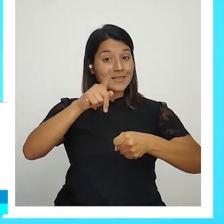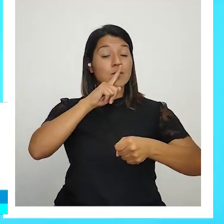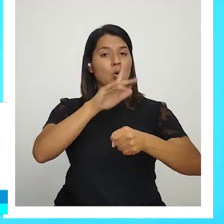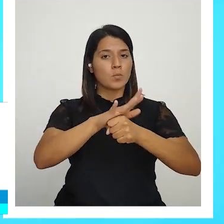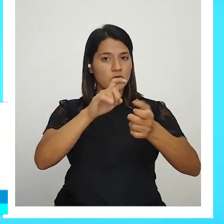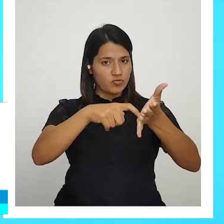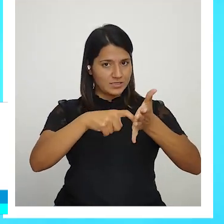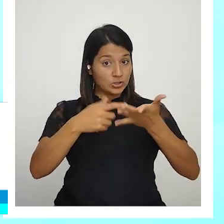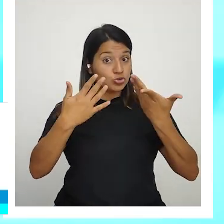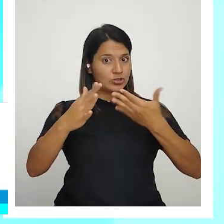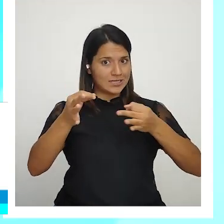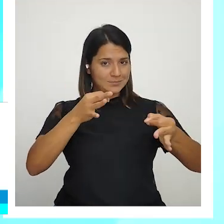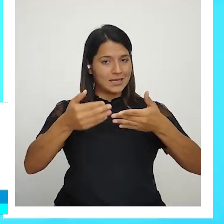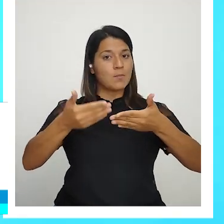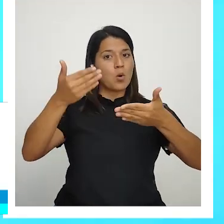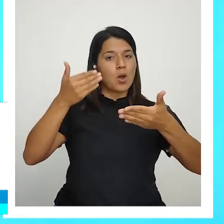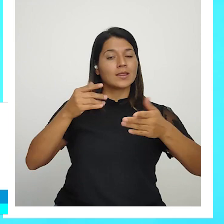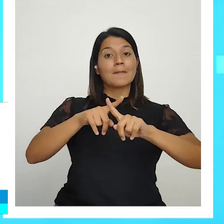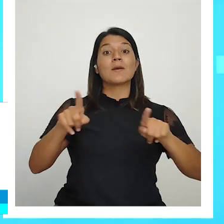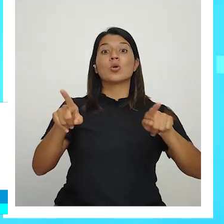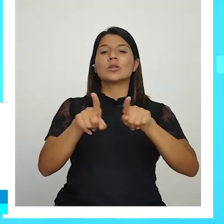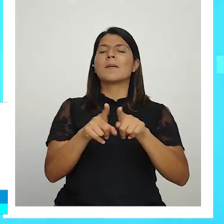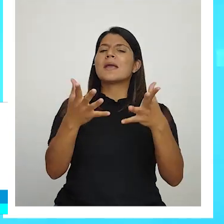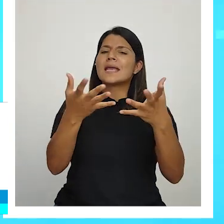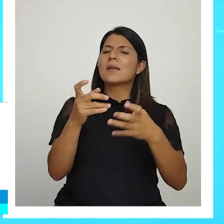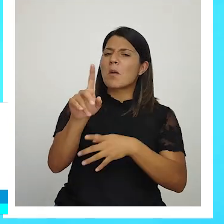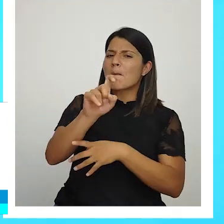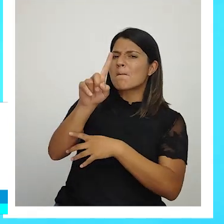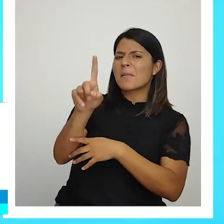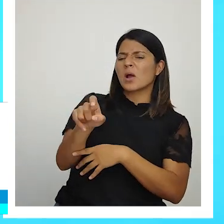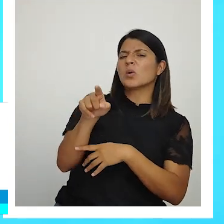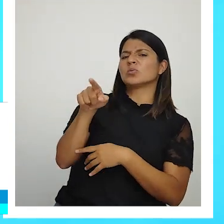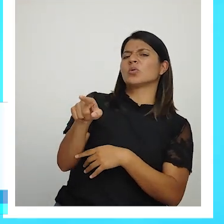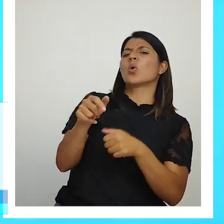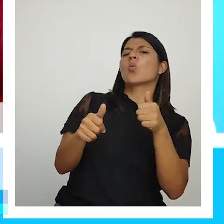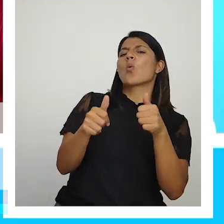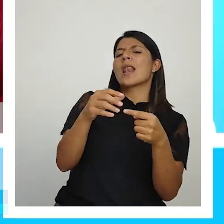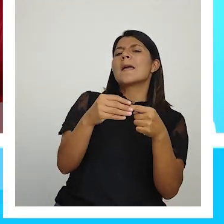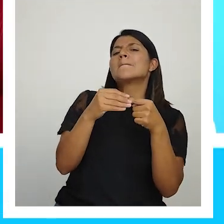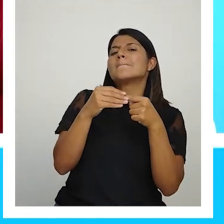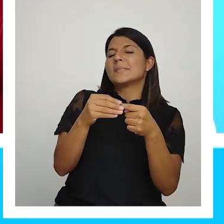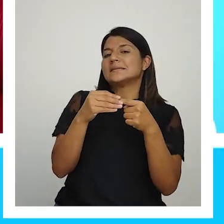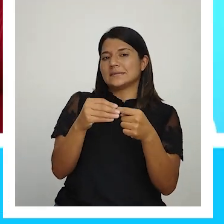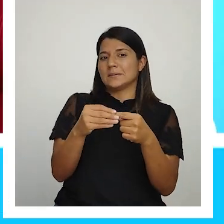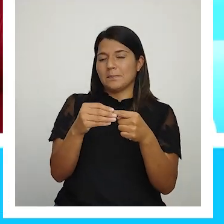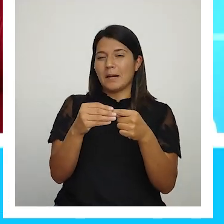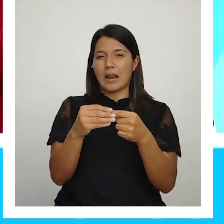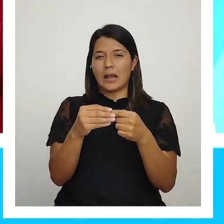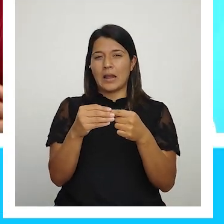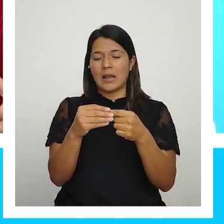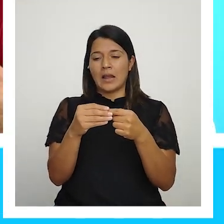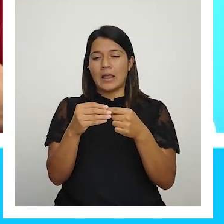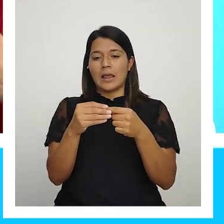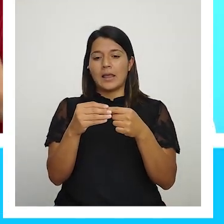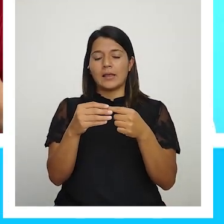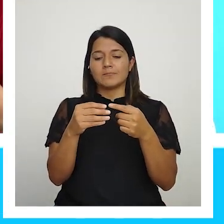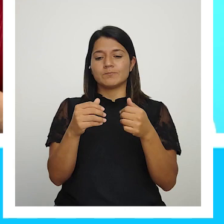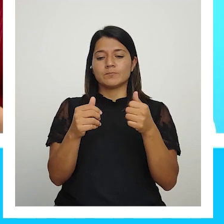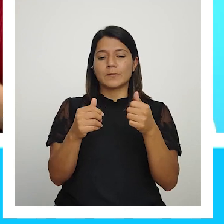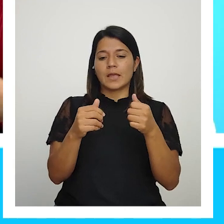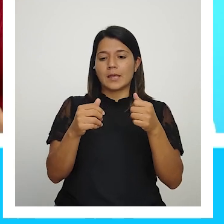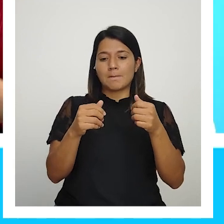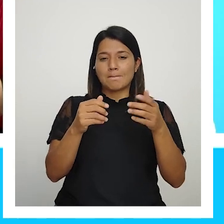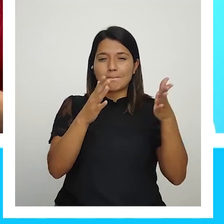requisitos que ya también mencionamos, pero también queremos preguntarle a Glenda cuál es principalmente la preparación que debe tener la